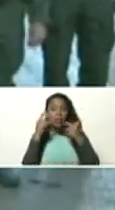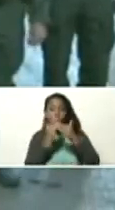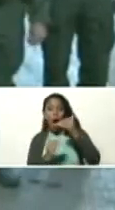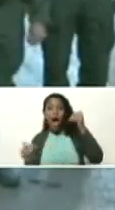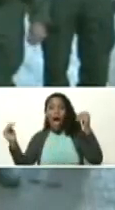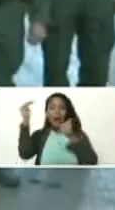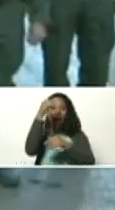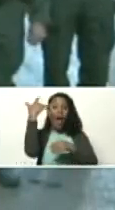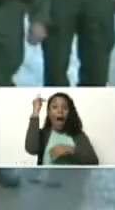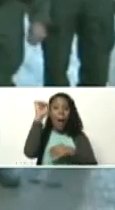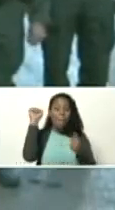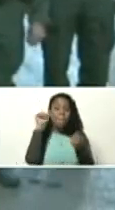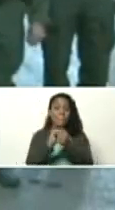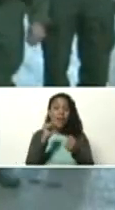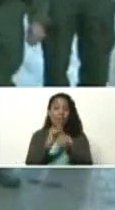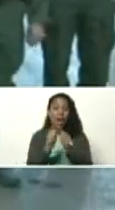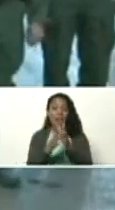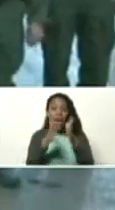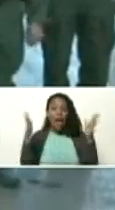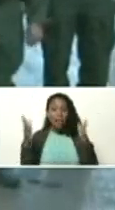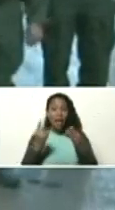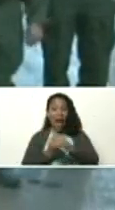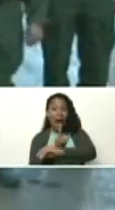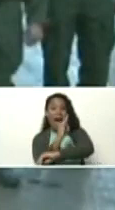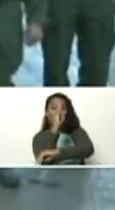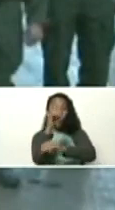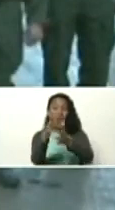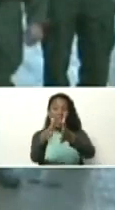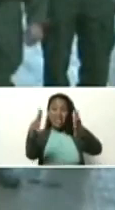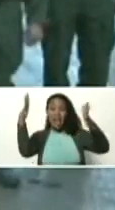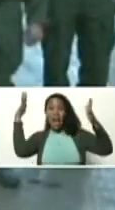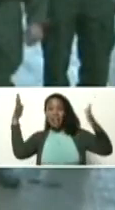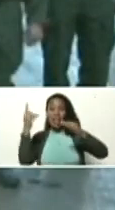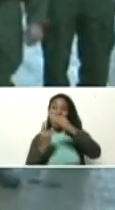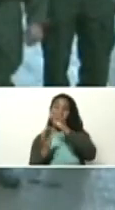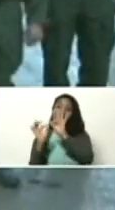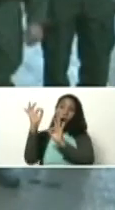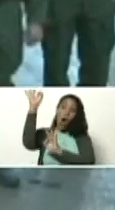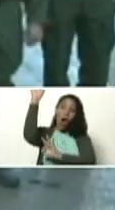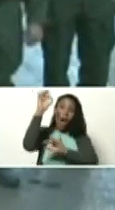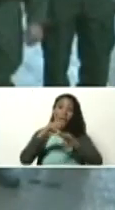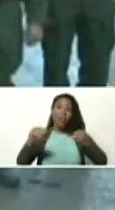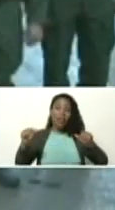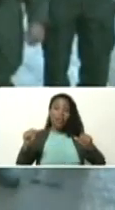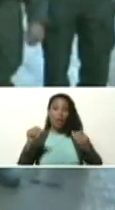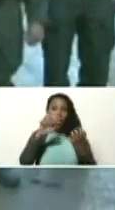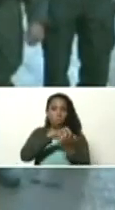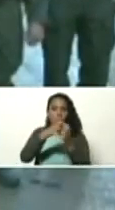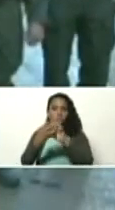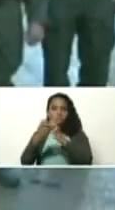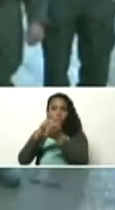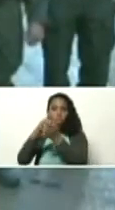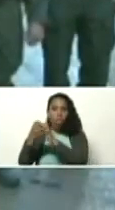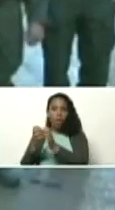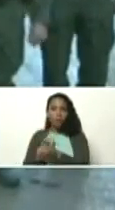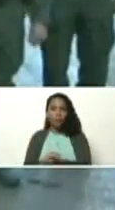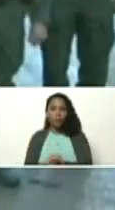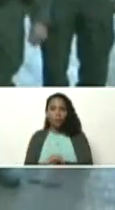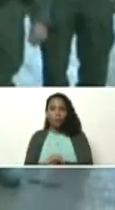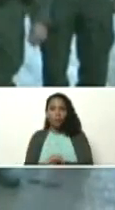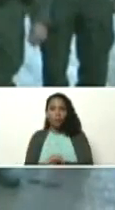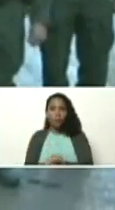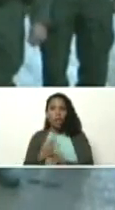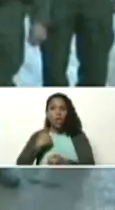hay rocas muy grandes, árboles muy grandes, la tierra es posición de los ríos también. Nosotros